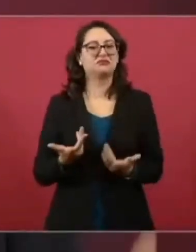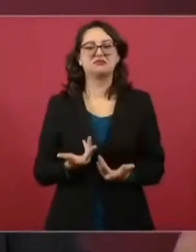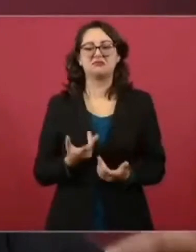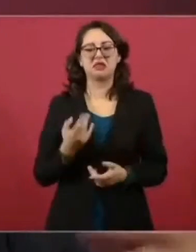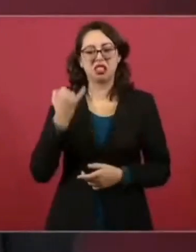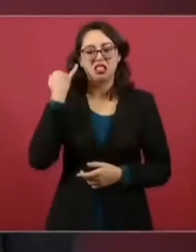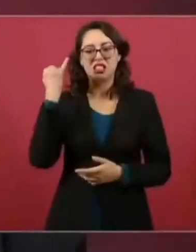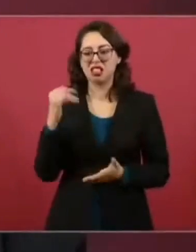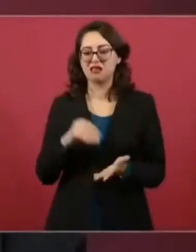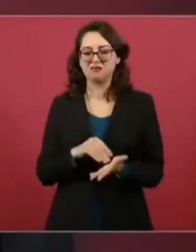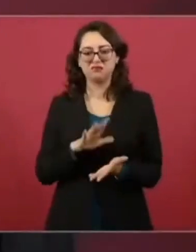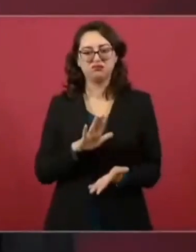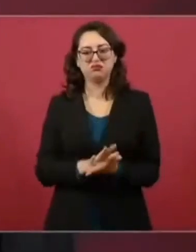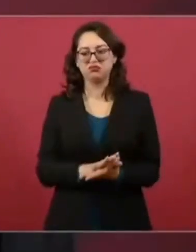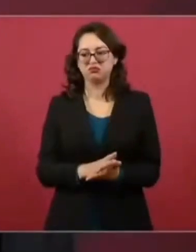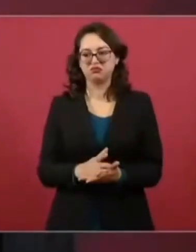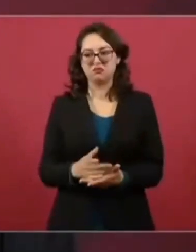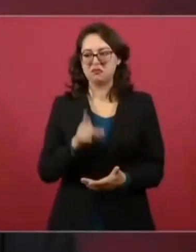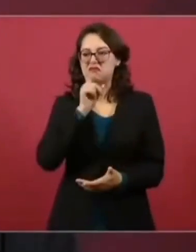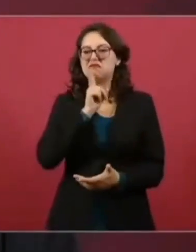Cada vez enseñan más el cobre,